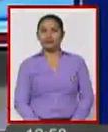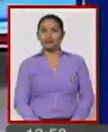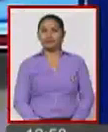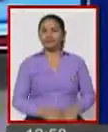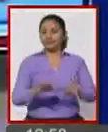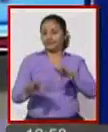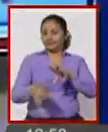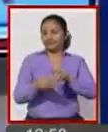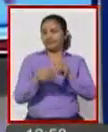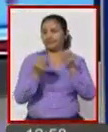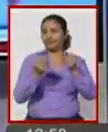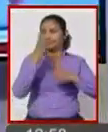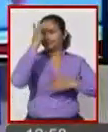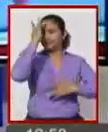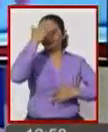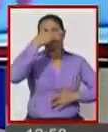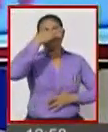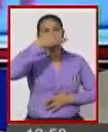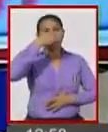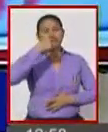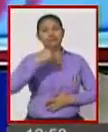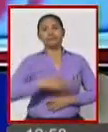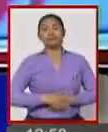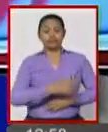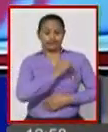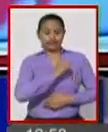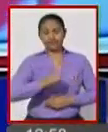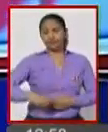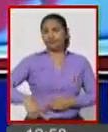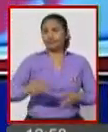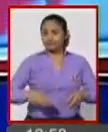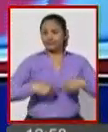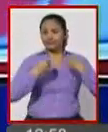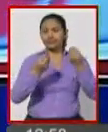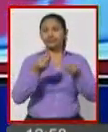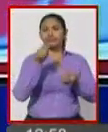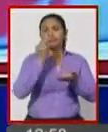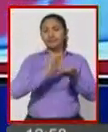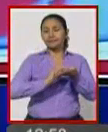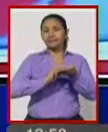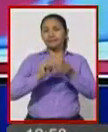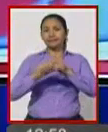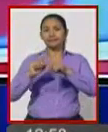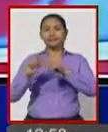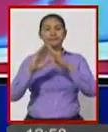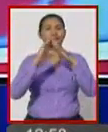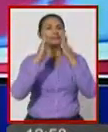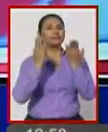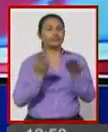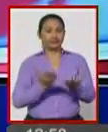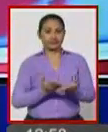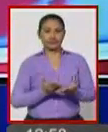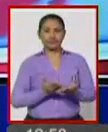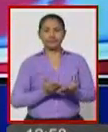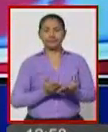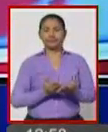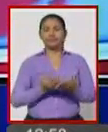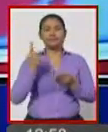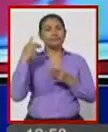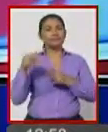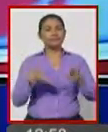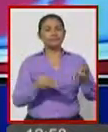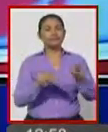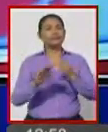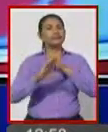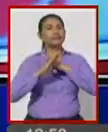Ante el aumento de casos por el virus de la influenza, la alcaldía ha entregado alcohol en gel en diferentes unidades educativas como método